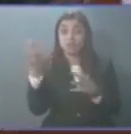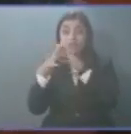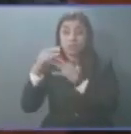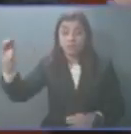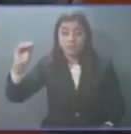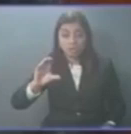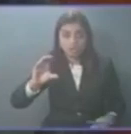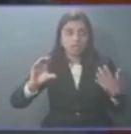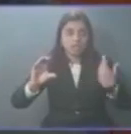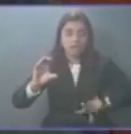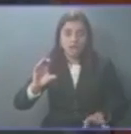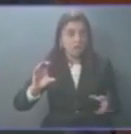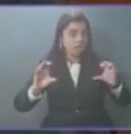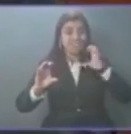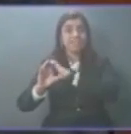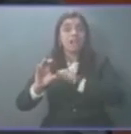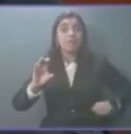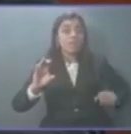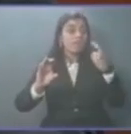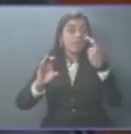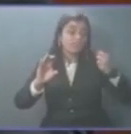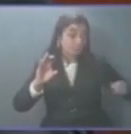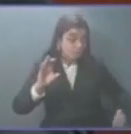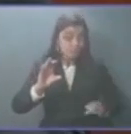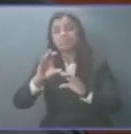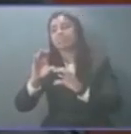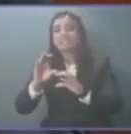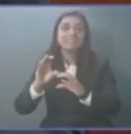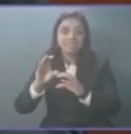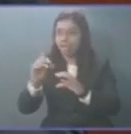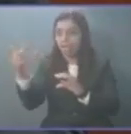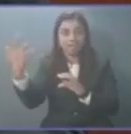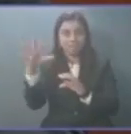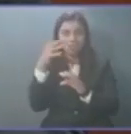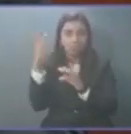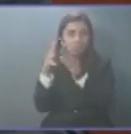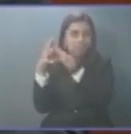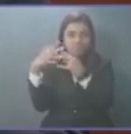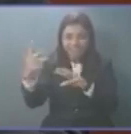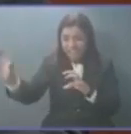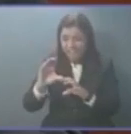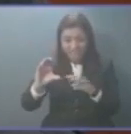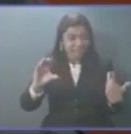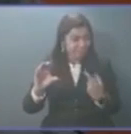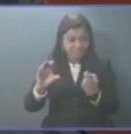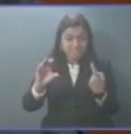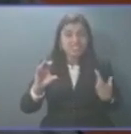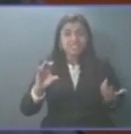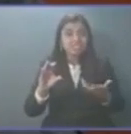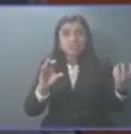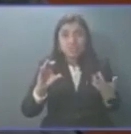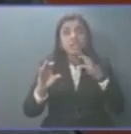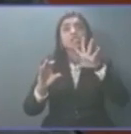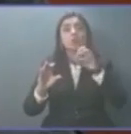ya plata de Estados Unidos no va a ingresar. Entonces hay que ejecutar esos proyectos con estos 50 millones que estamos asignándole nosotros. Y hay que cumplirle